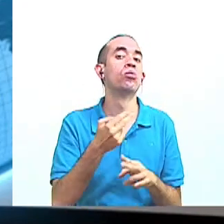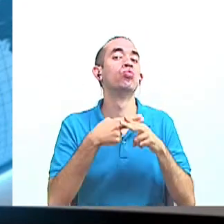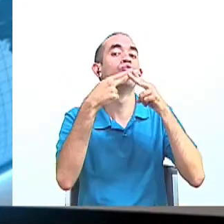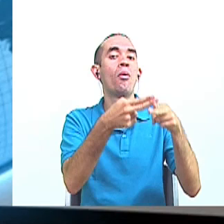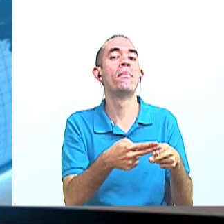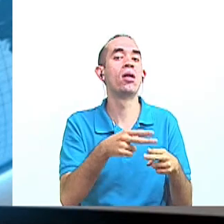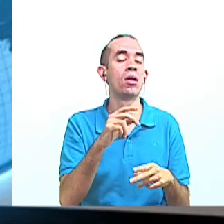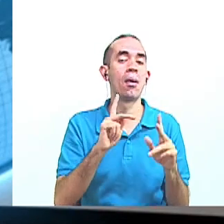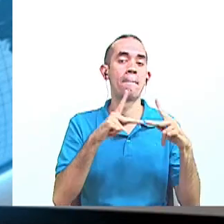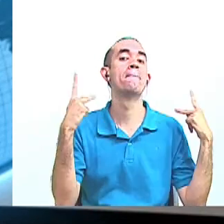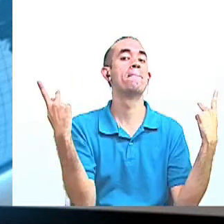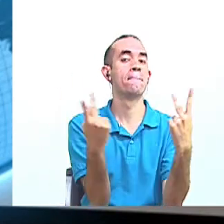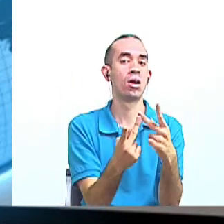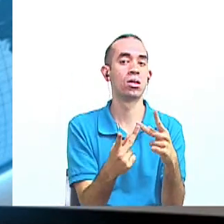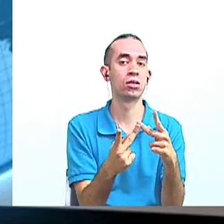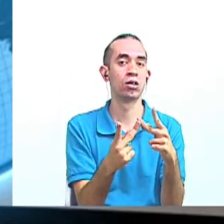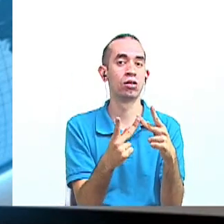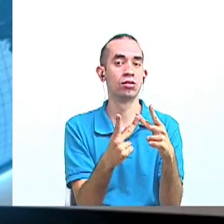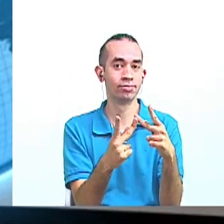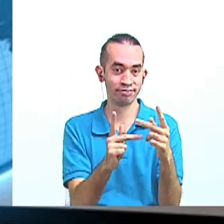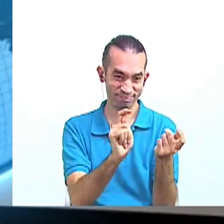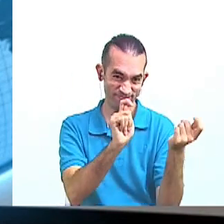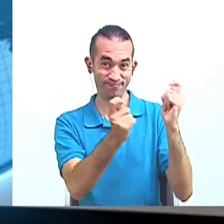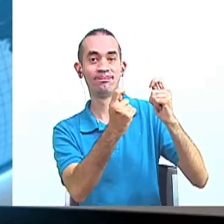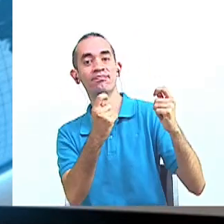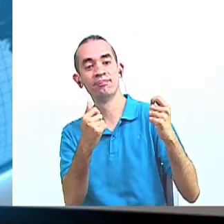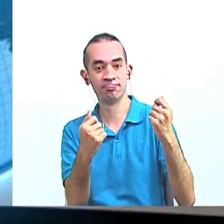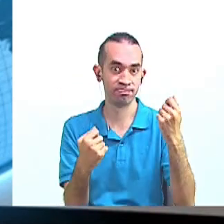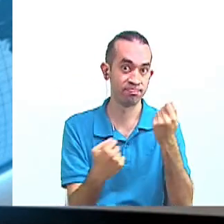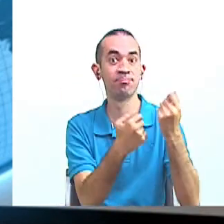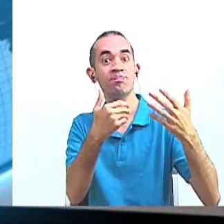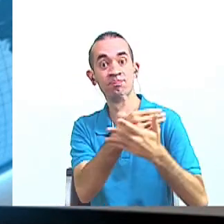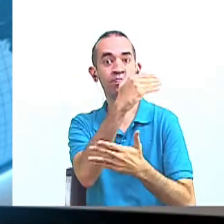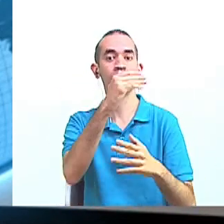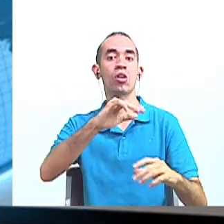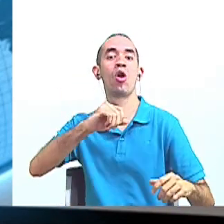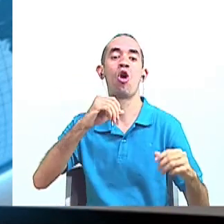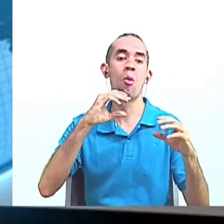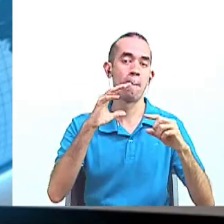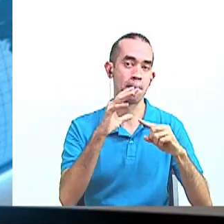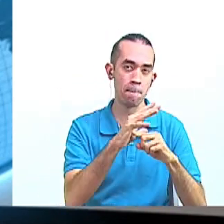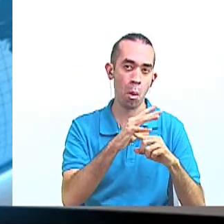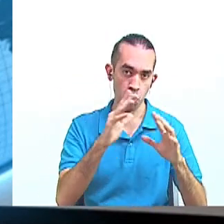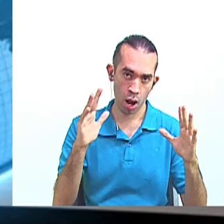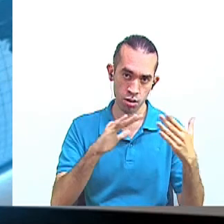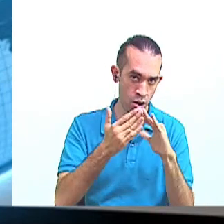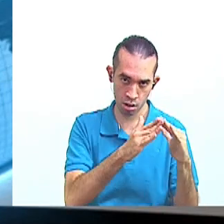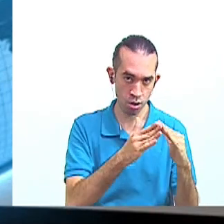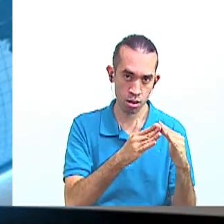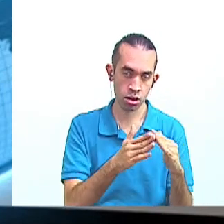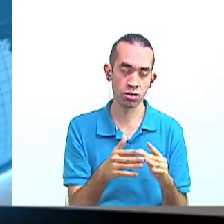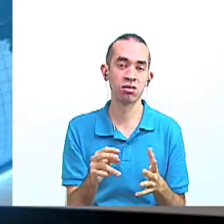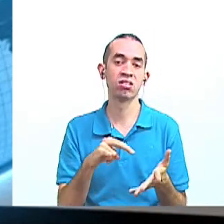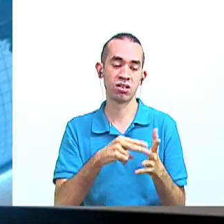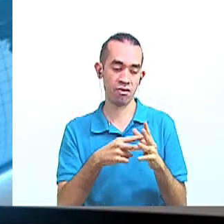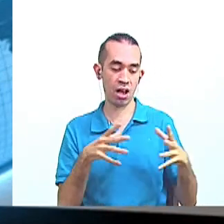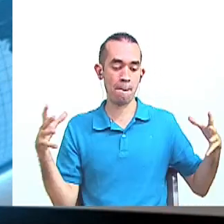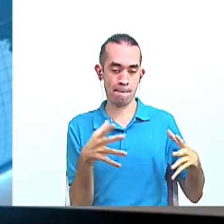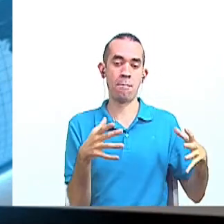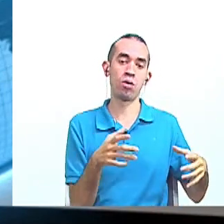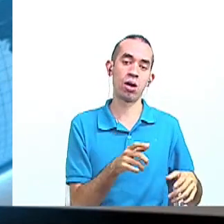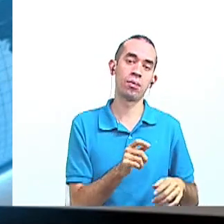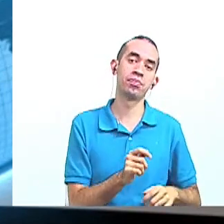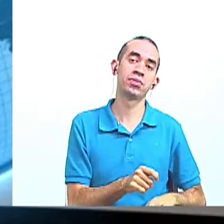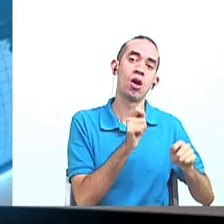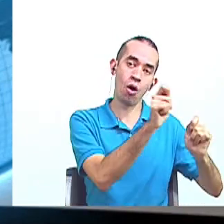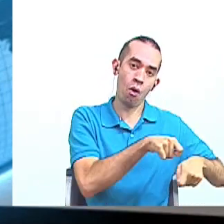el nombre de Partido Vanguardia Popular, también llamado Bloque de obreros y campesinos. Ellos tenían una misión y